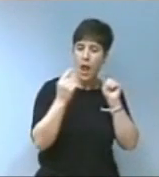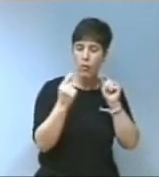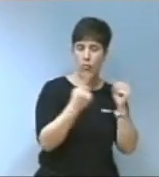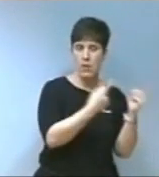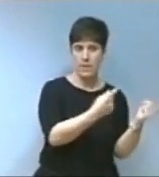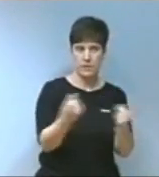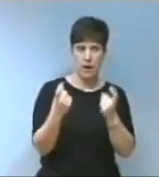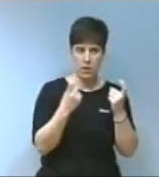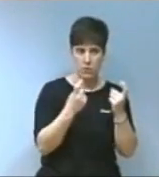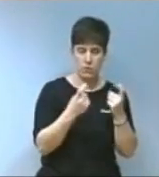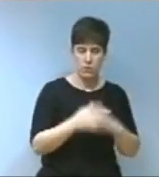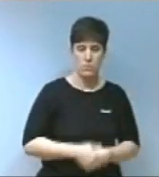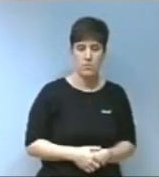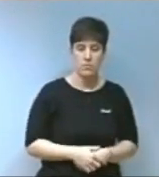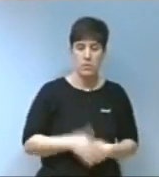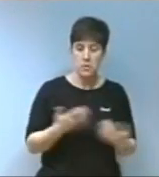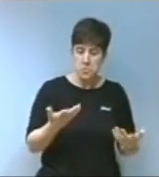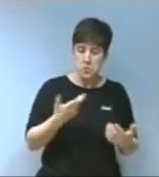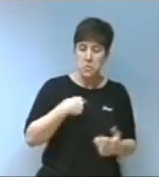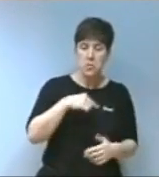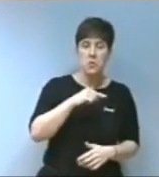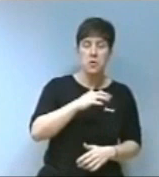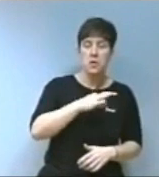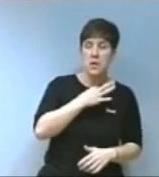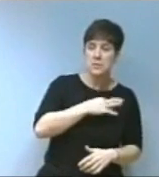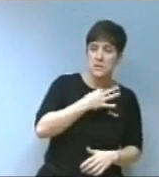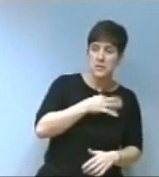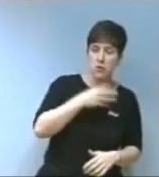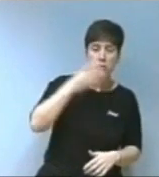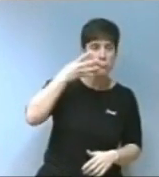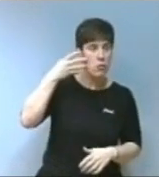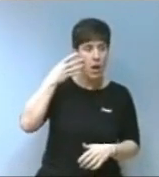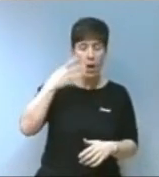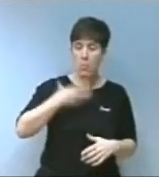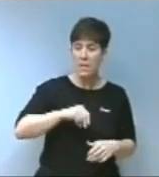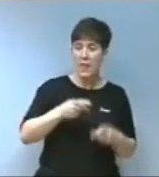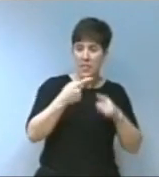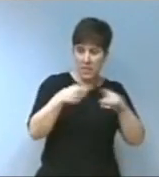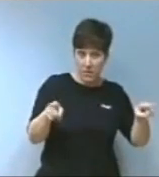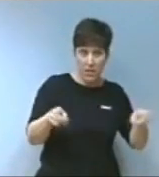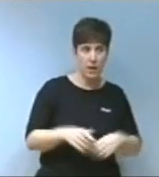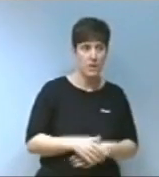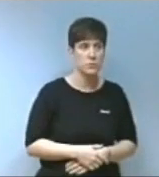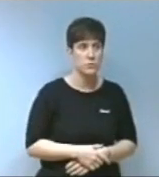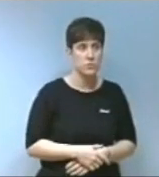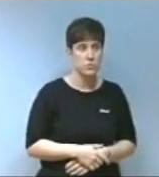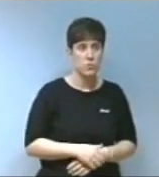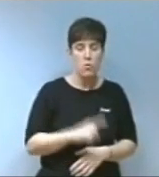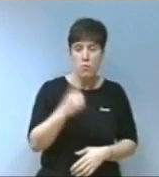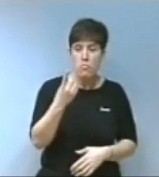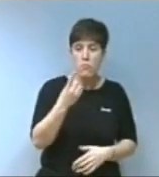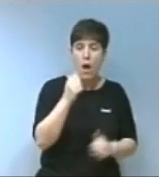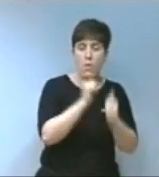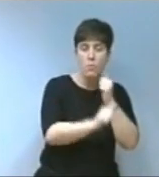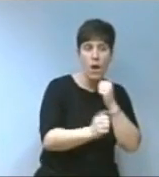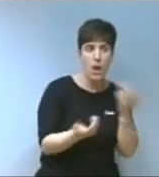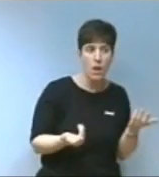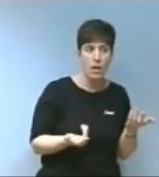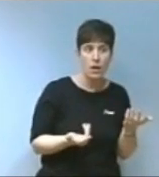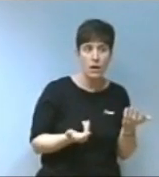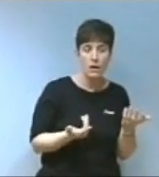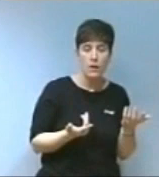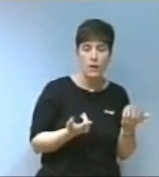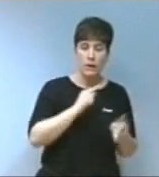Yo, con el señor Torra, pues efectivamente tengo algunas diferencias. Una de ellas fundamental es el sentido de